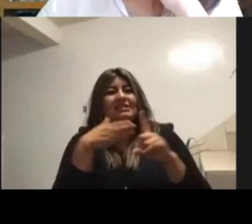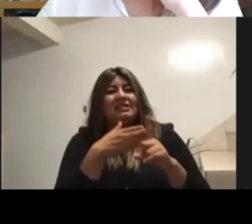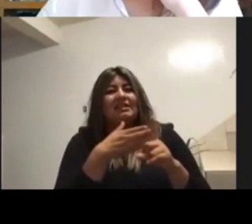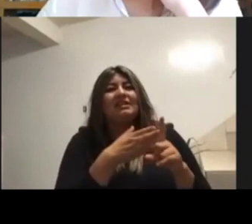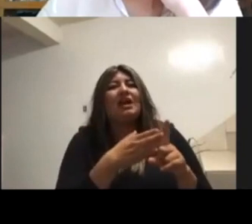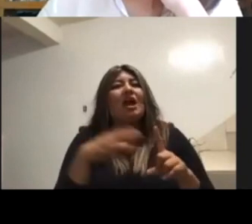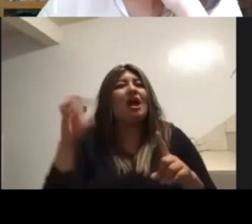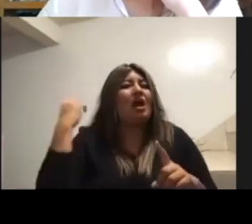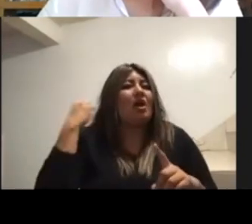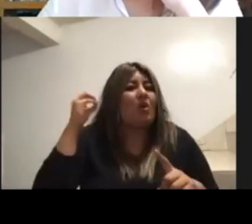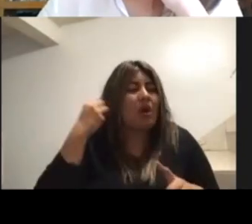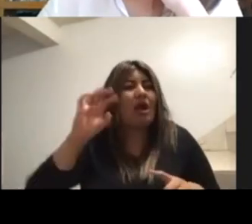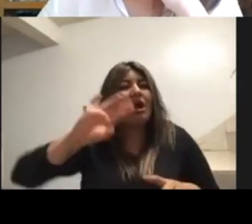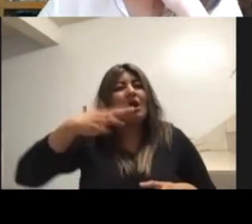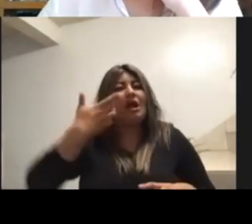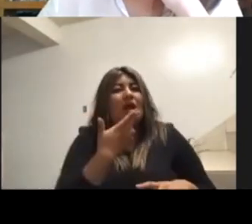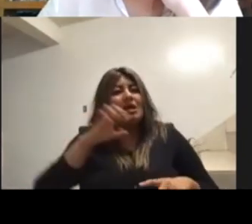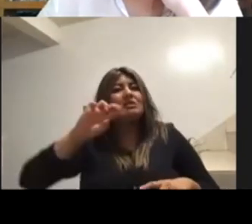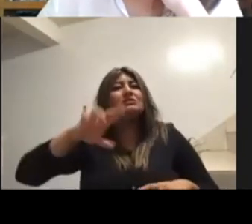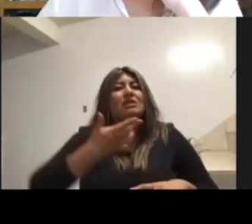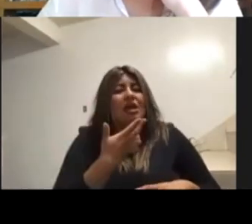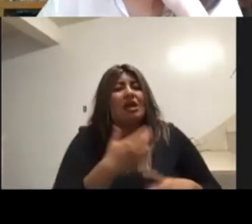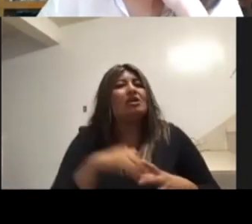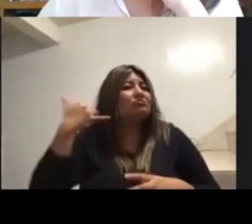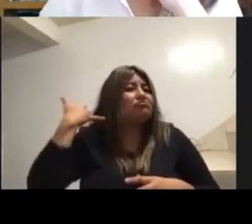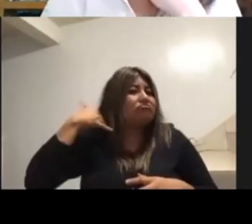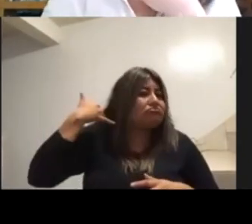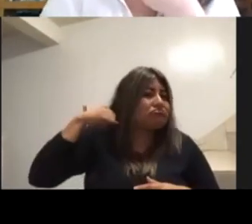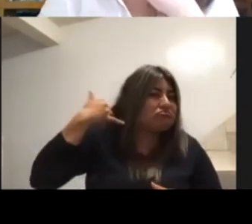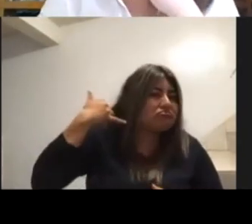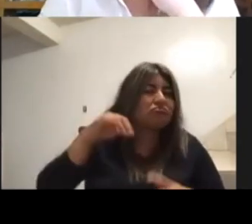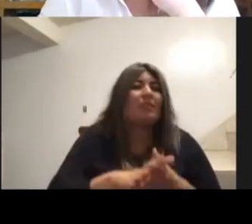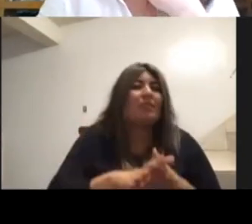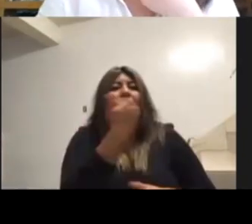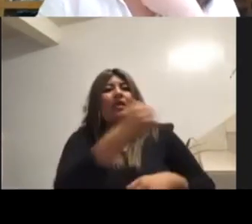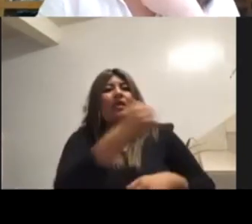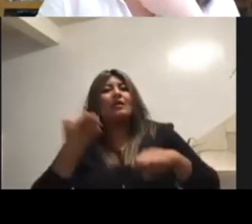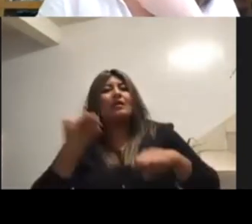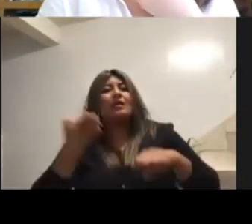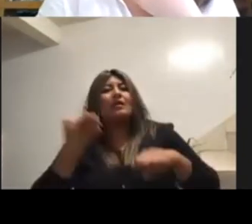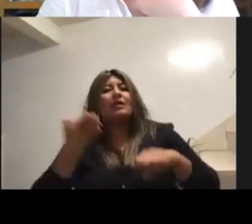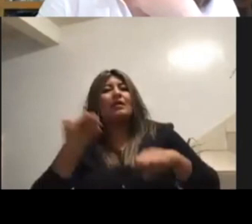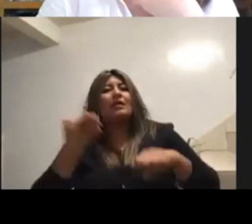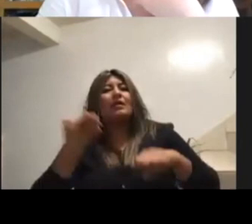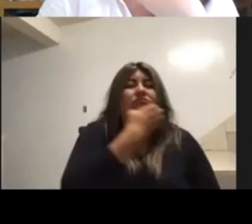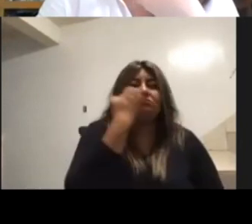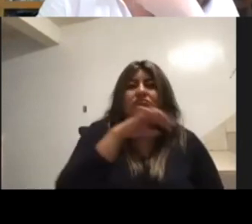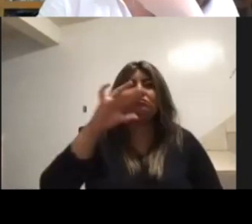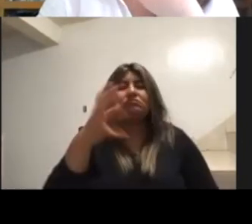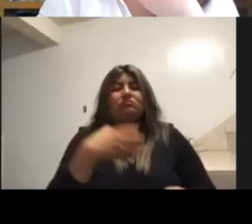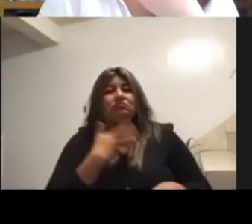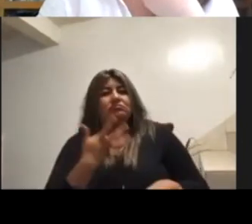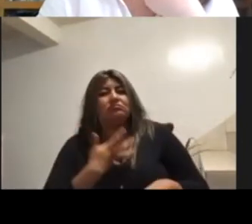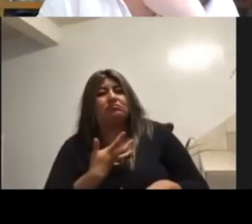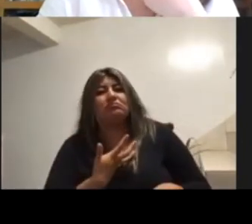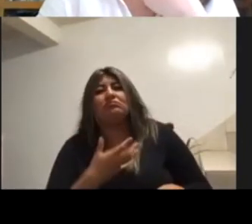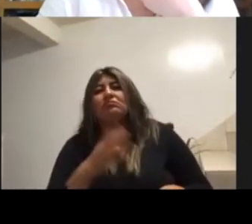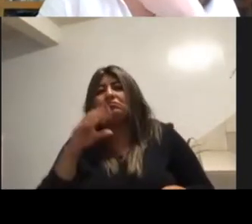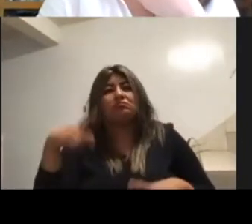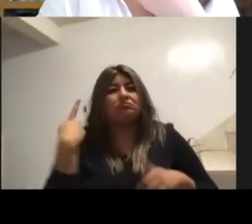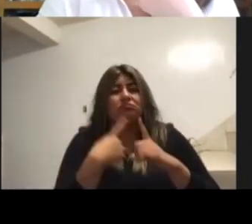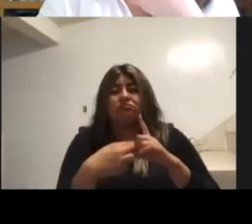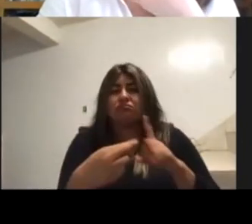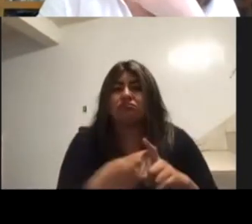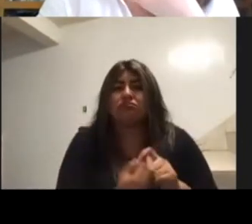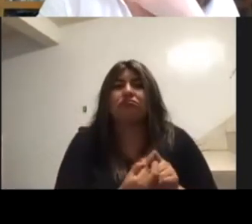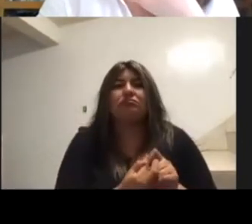en la península de Yucatán, hay escuelas que no están teniendo malos resultados y que están planteando, en Michoacán, que